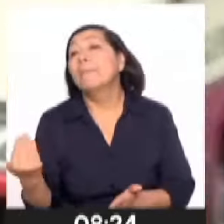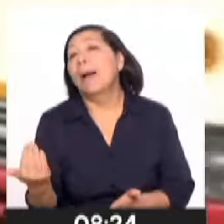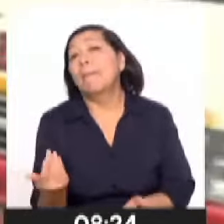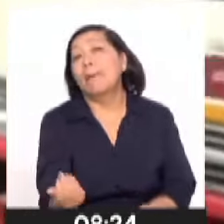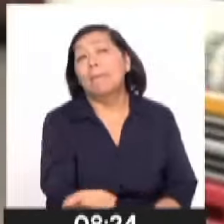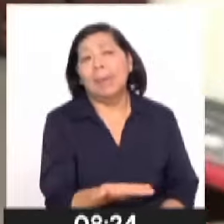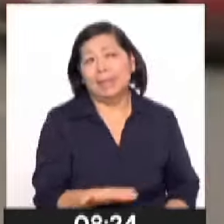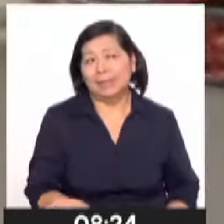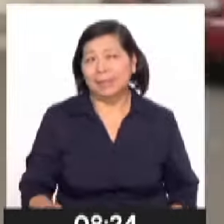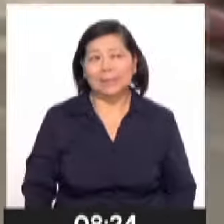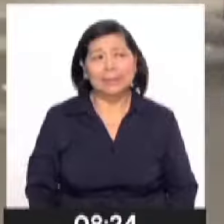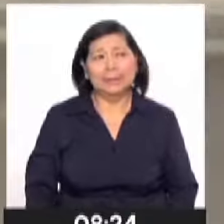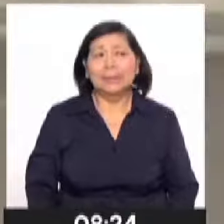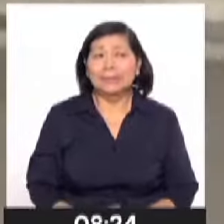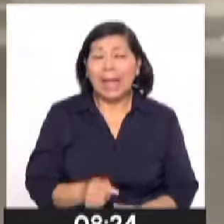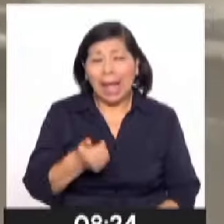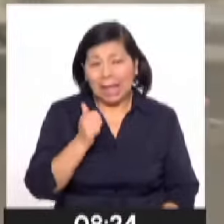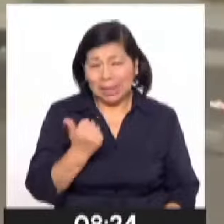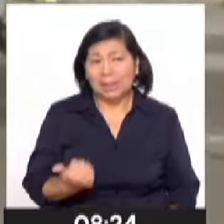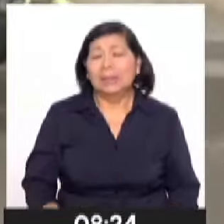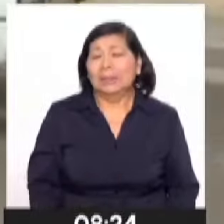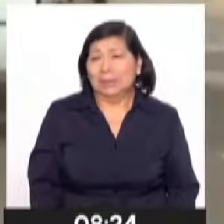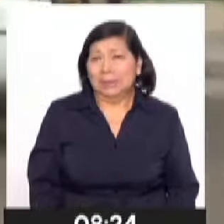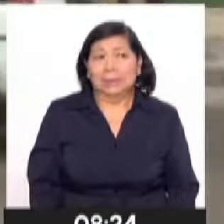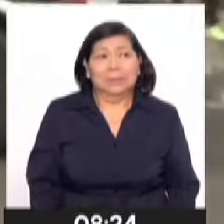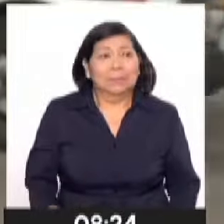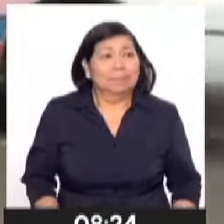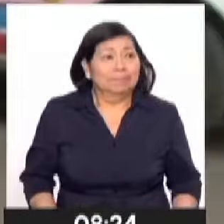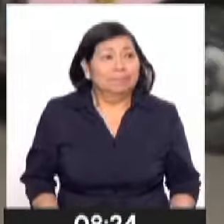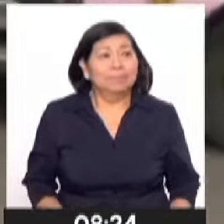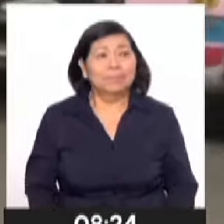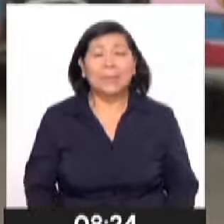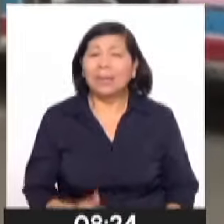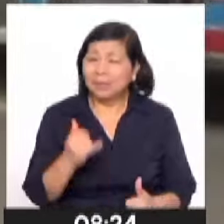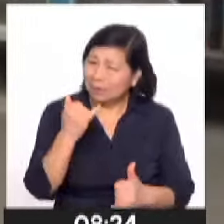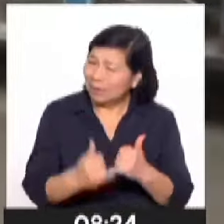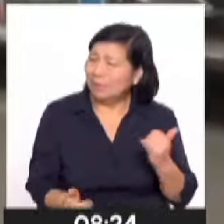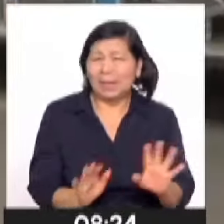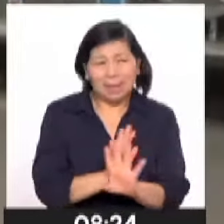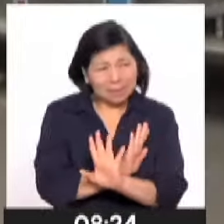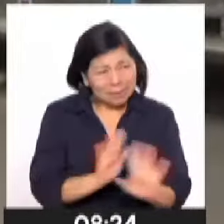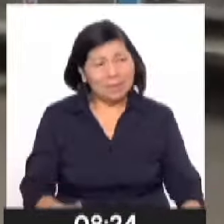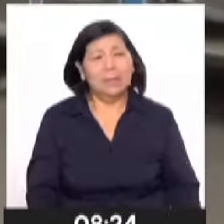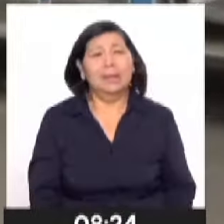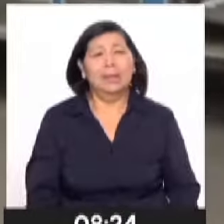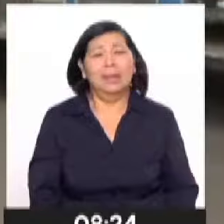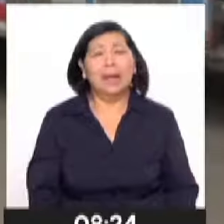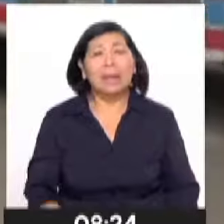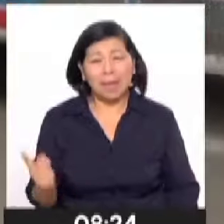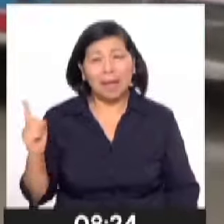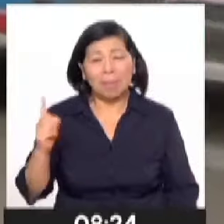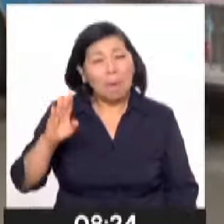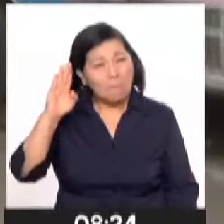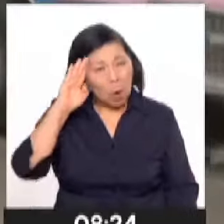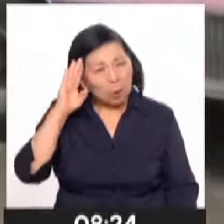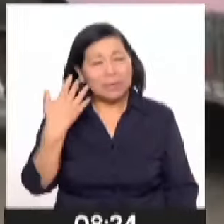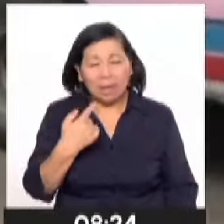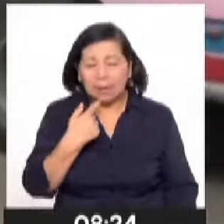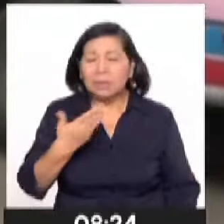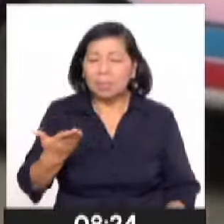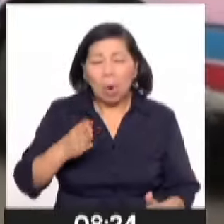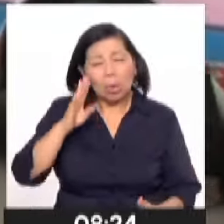de amenazas inicialmente. Ayer han llegado a los actos y esperemos que esto acabe acá, porque la policía de Tahuantinsuyo ya se hizo presente, ya cogió la denuncia,